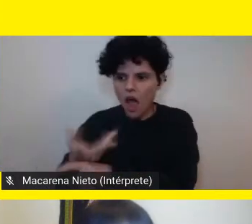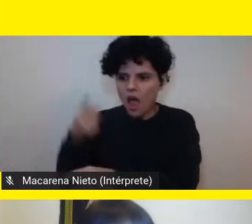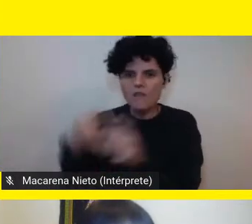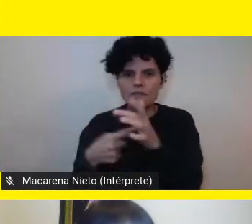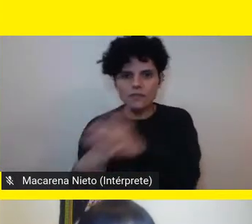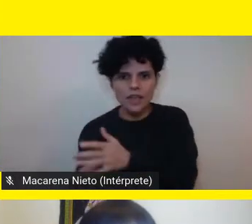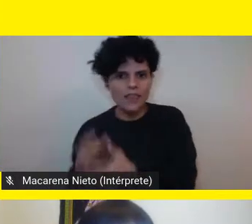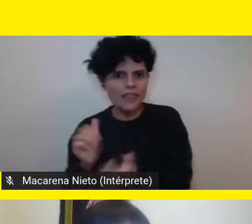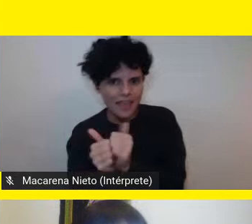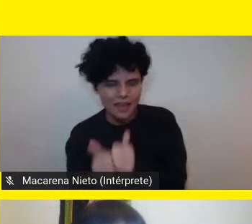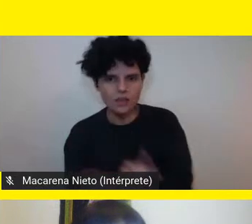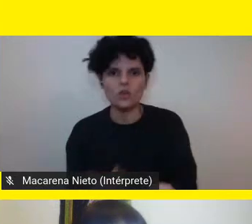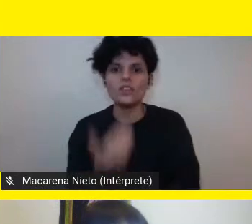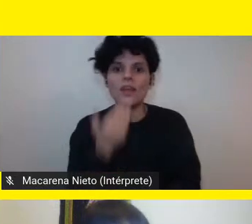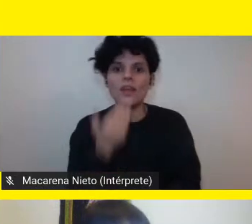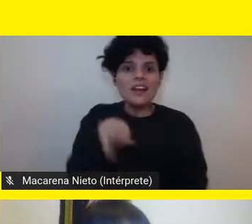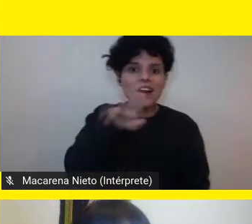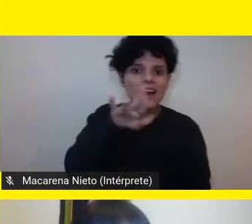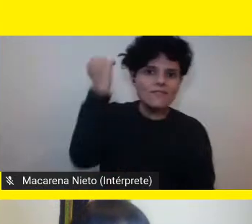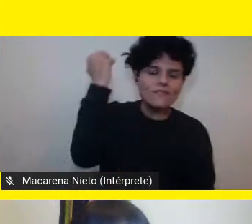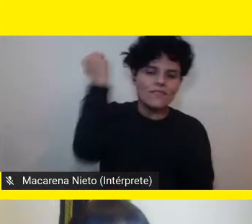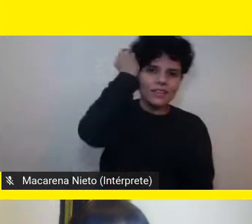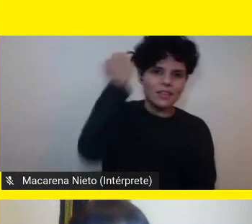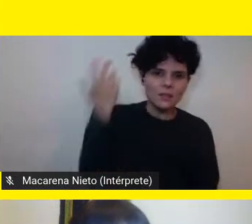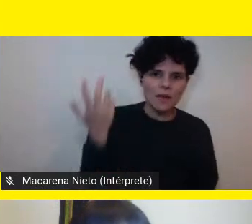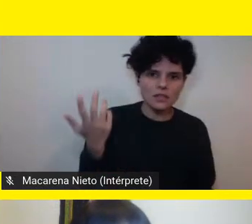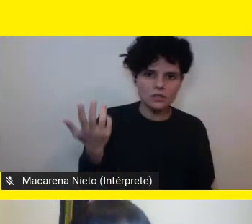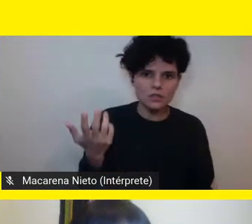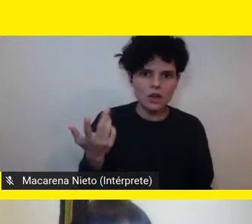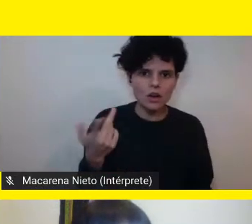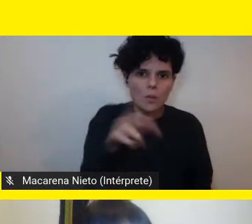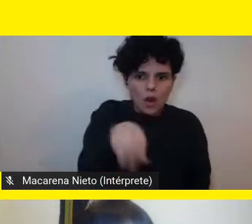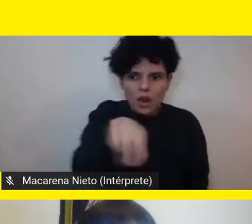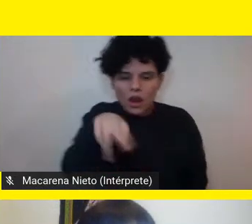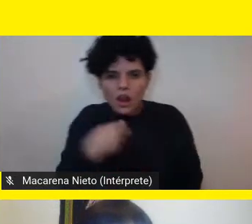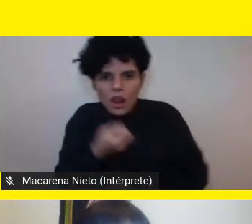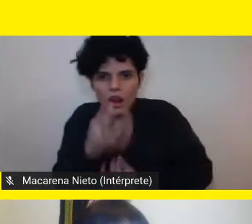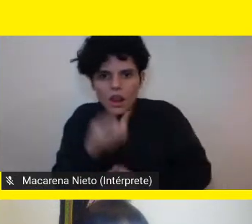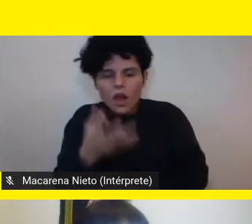muchas veces, una y otra vez, y de hecho creo que en el documental